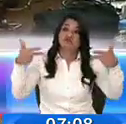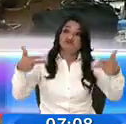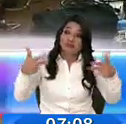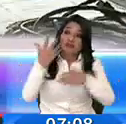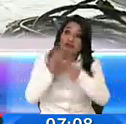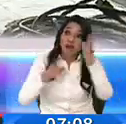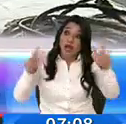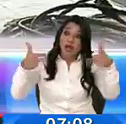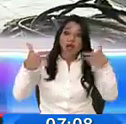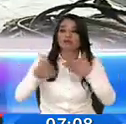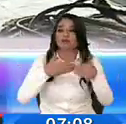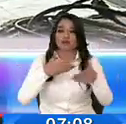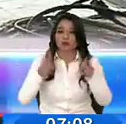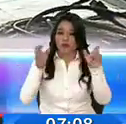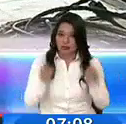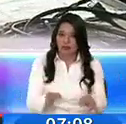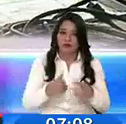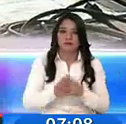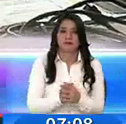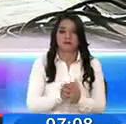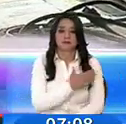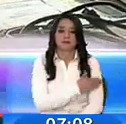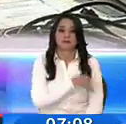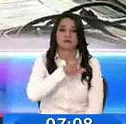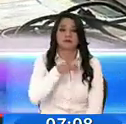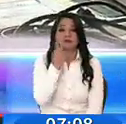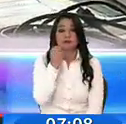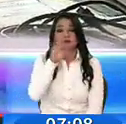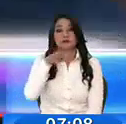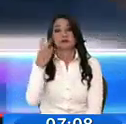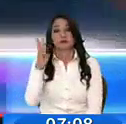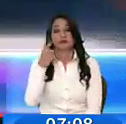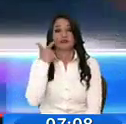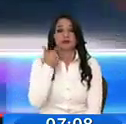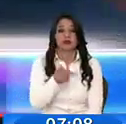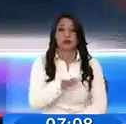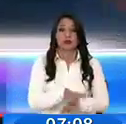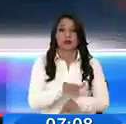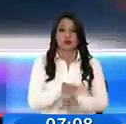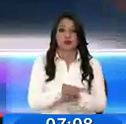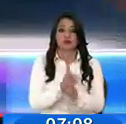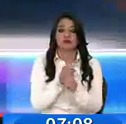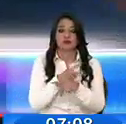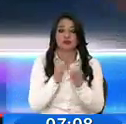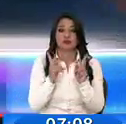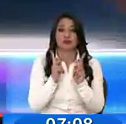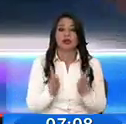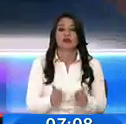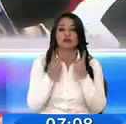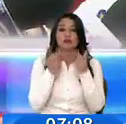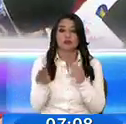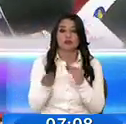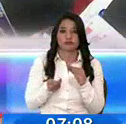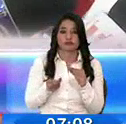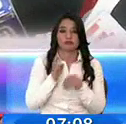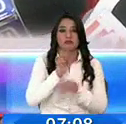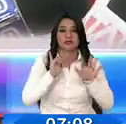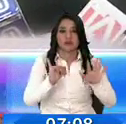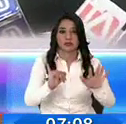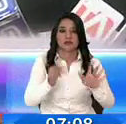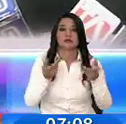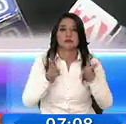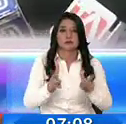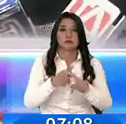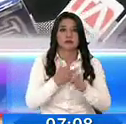en el caso sobornos 2012 2016 la fiscalía acusa por el delito de cohecho a veintiún procesados en donde se incluye el